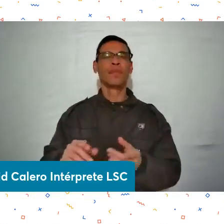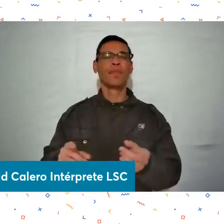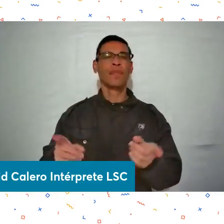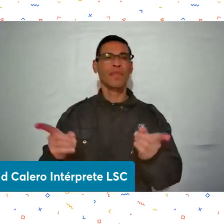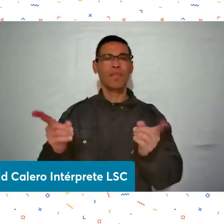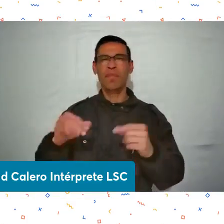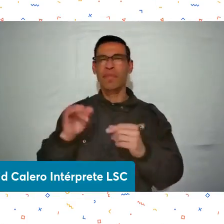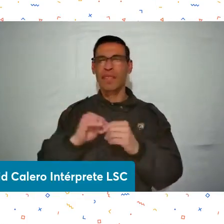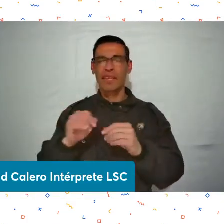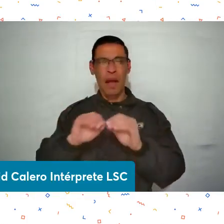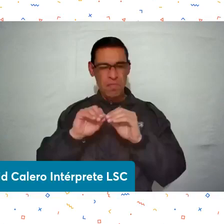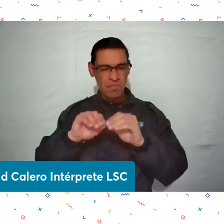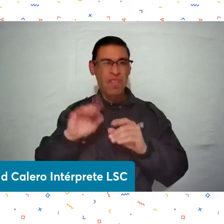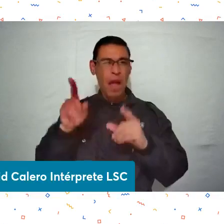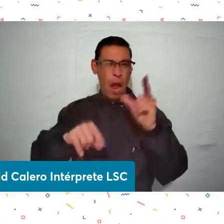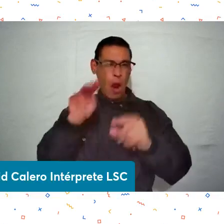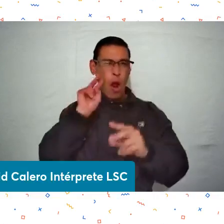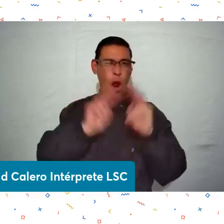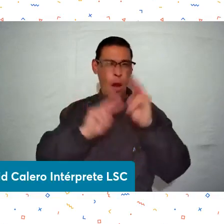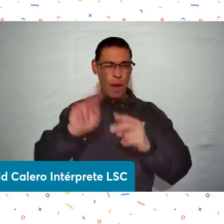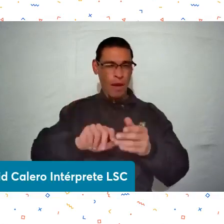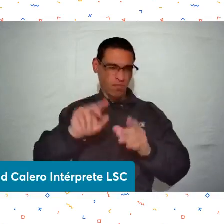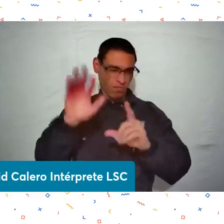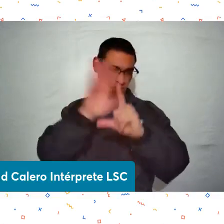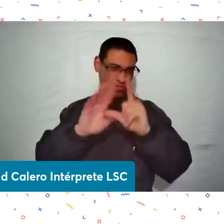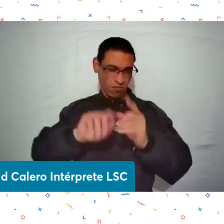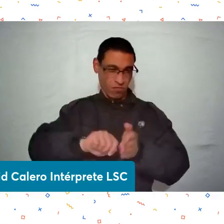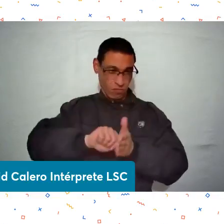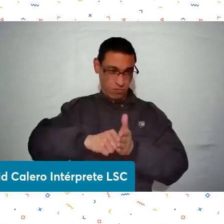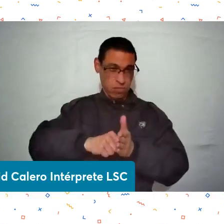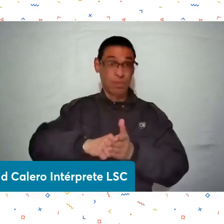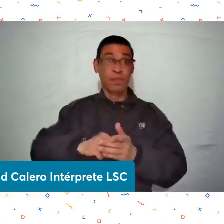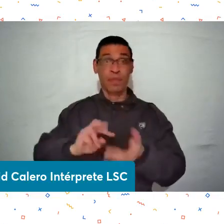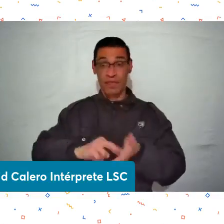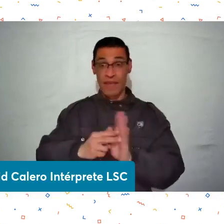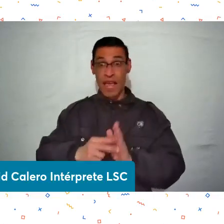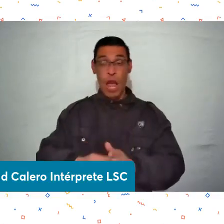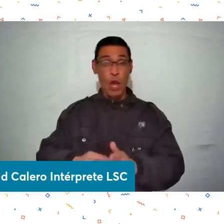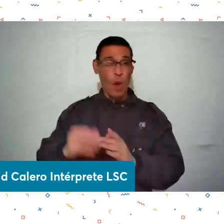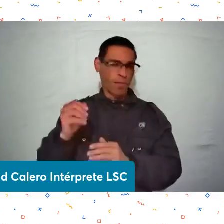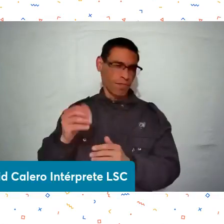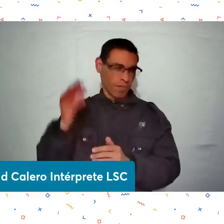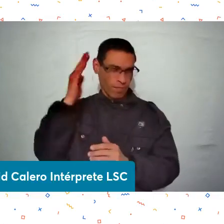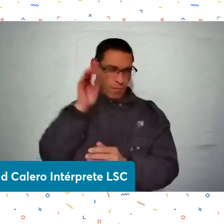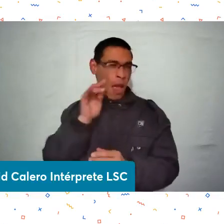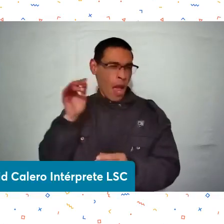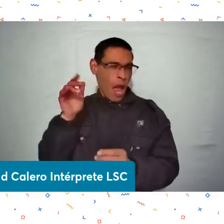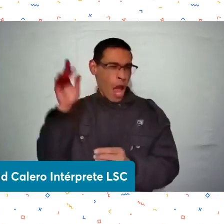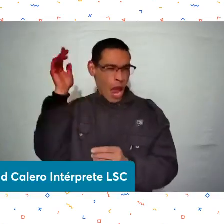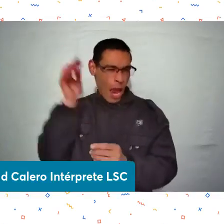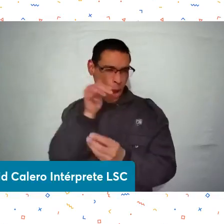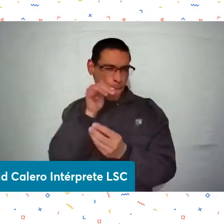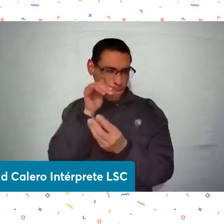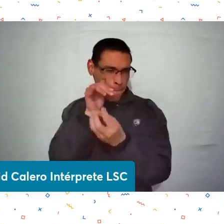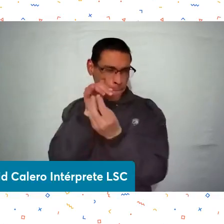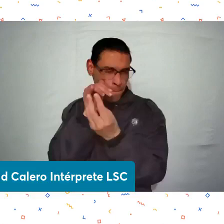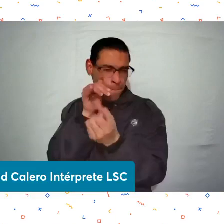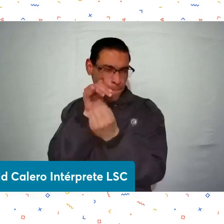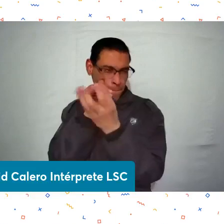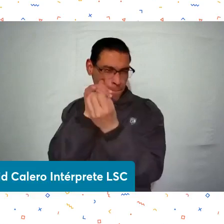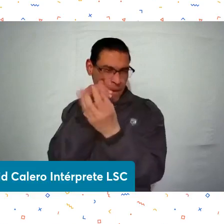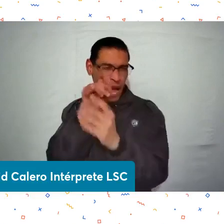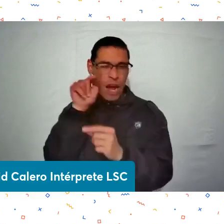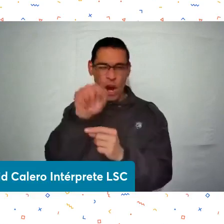diferido y seguirán fortaleciendo sus prácticas pedagógicas para promover la participación y el aprendizaje de los estudiantes con y